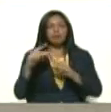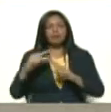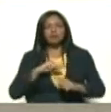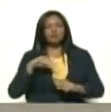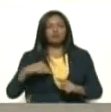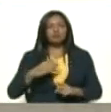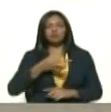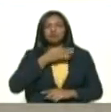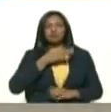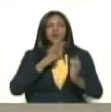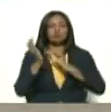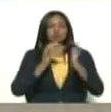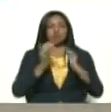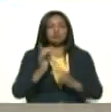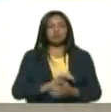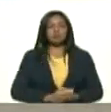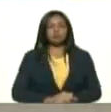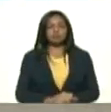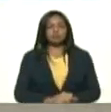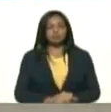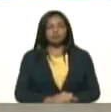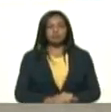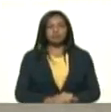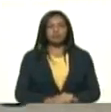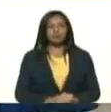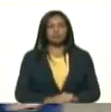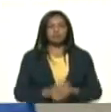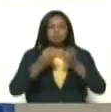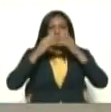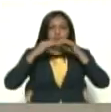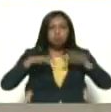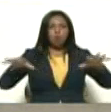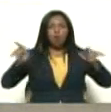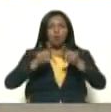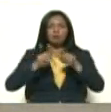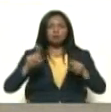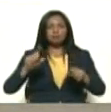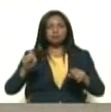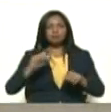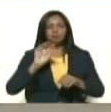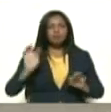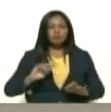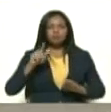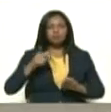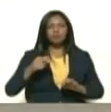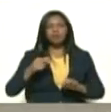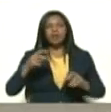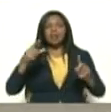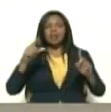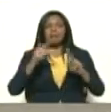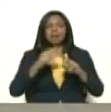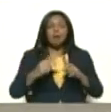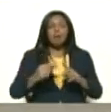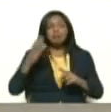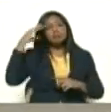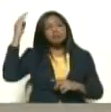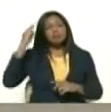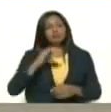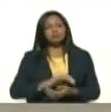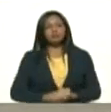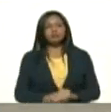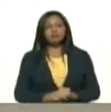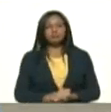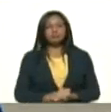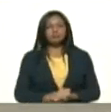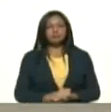nuestro Señor Jesucristo. Que se expanda por los caminos la palabra verdadera, el amor y